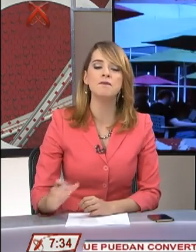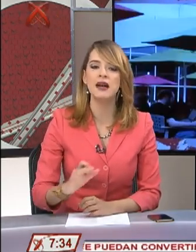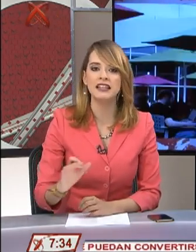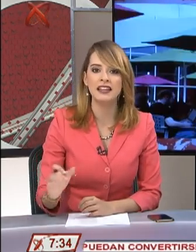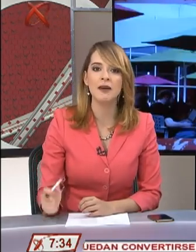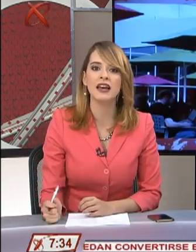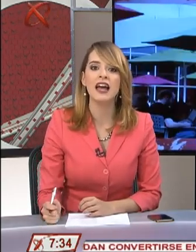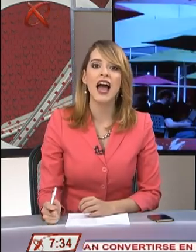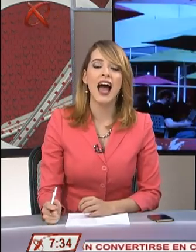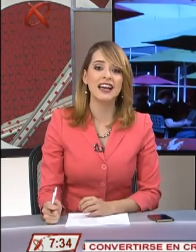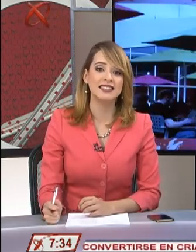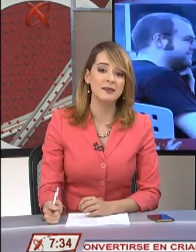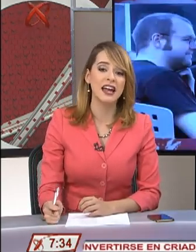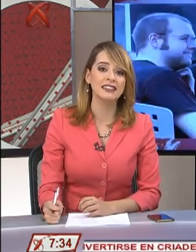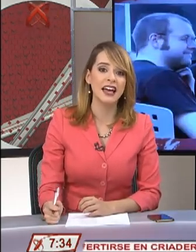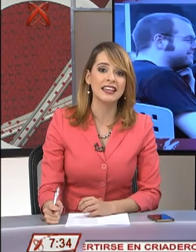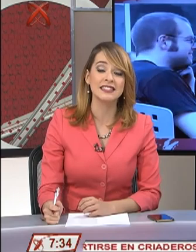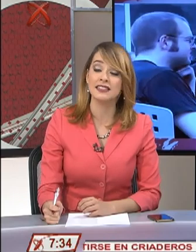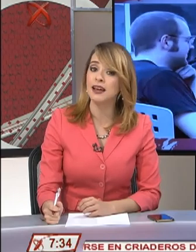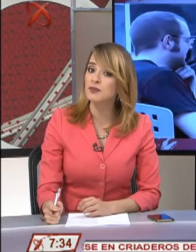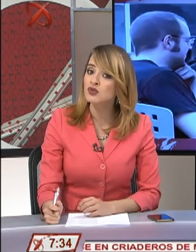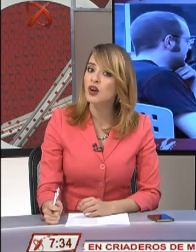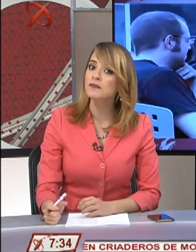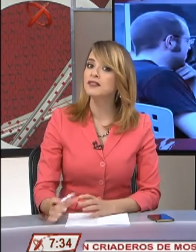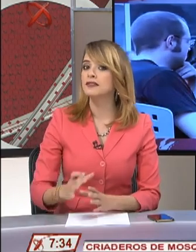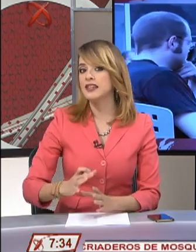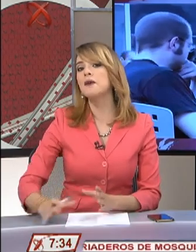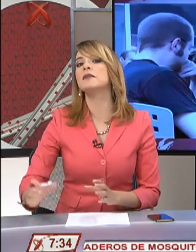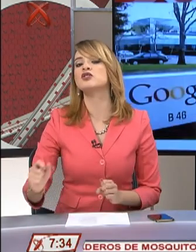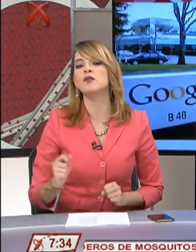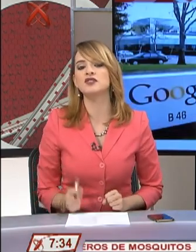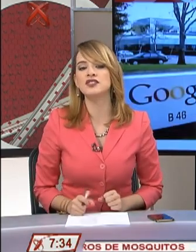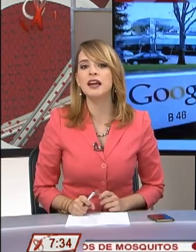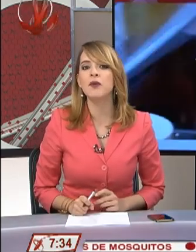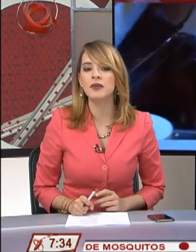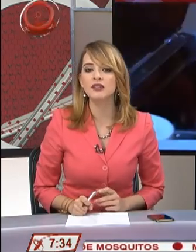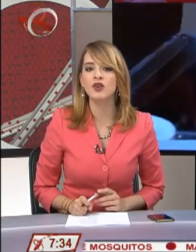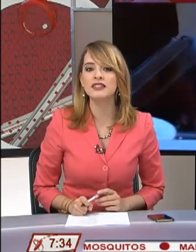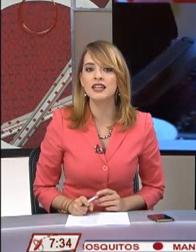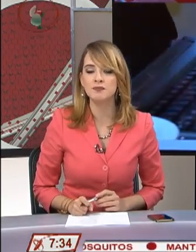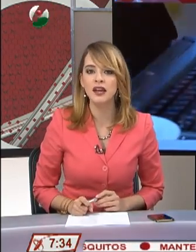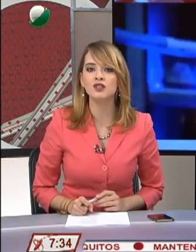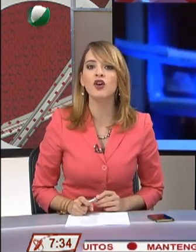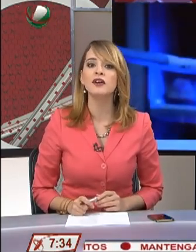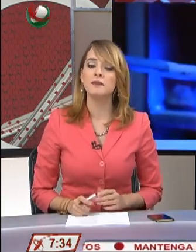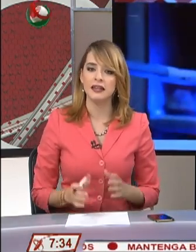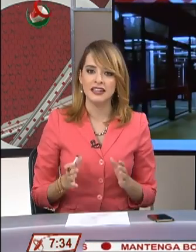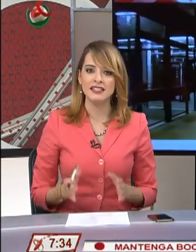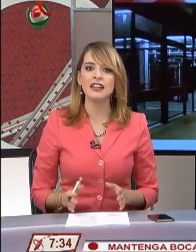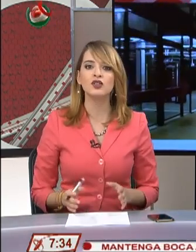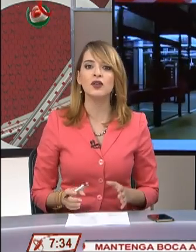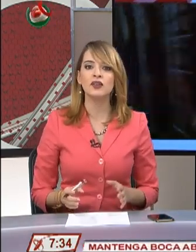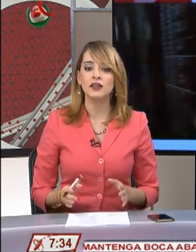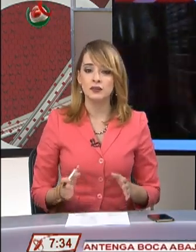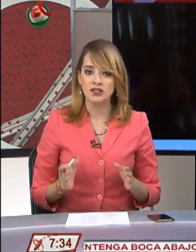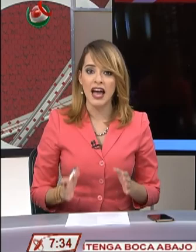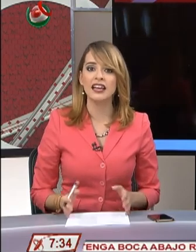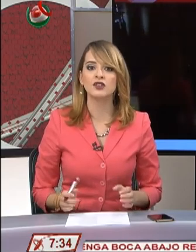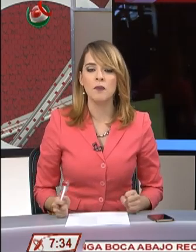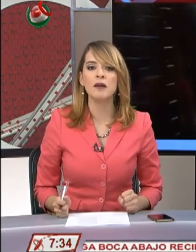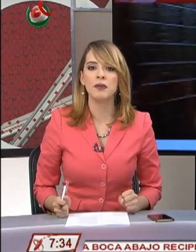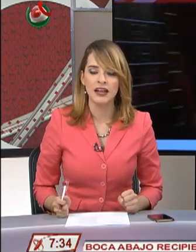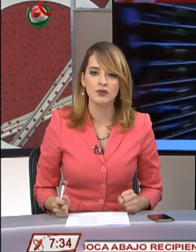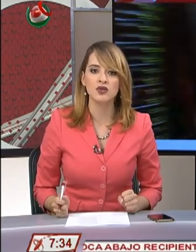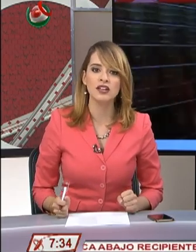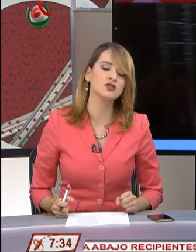escudo impenetrable a ciberataques del mundo. Ya veremos cómo se sigue moviendo este aspecto. Mientras tanto, pues